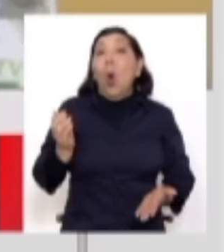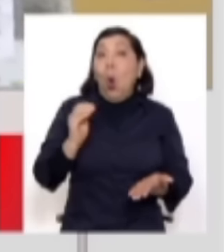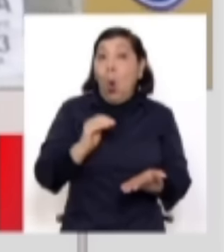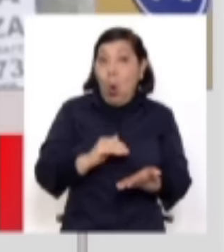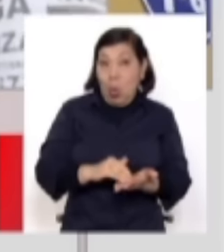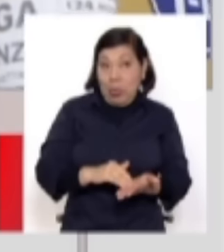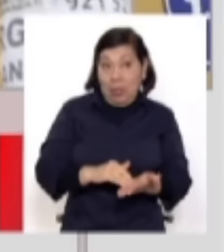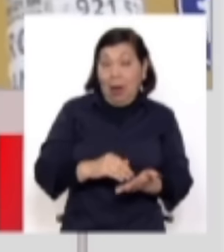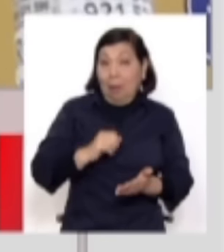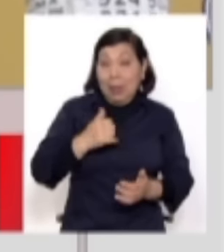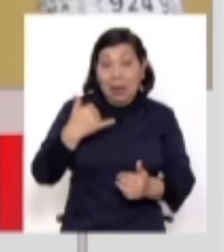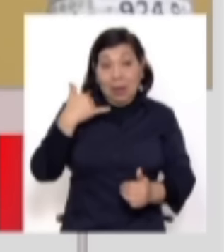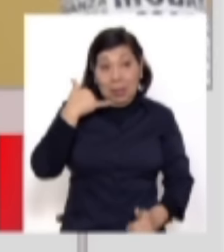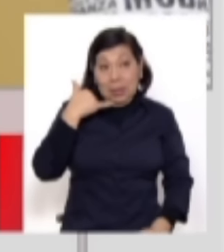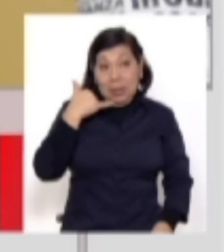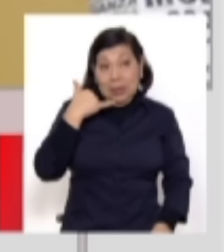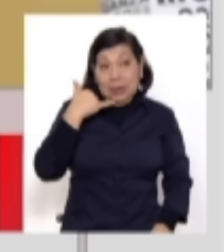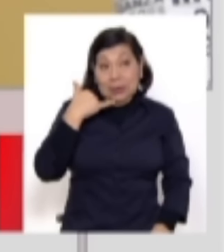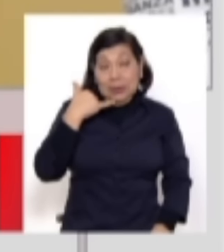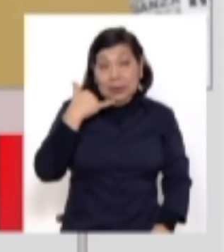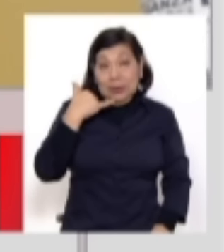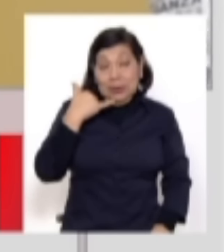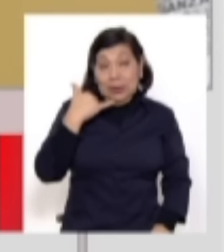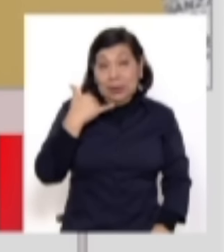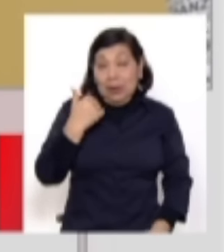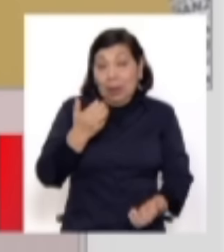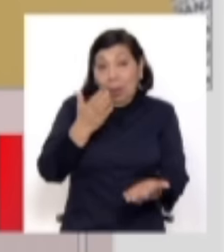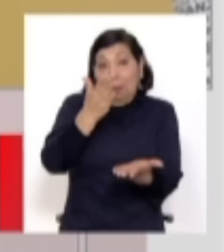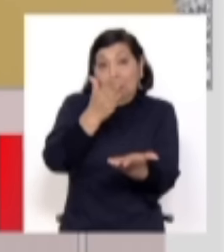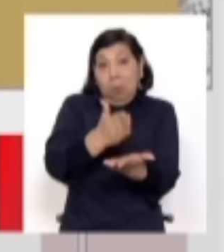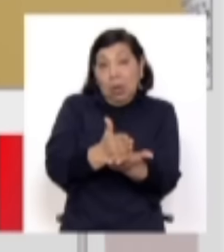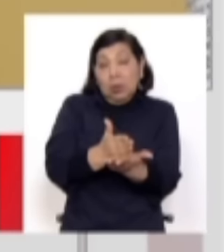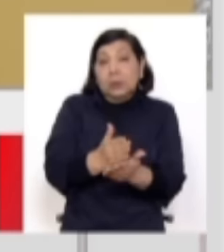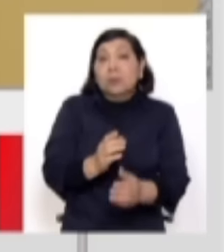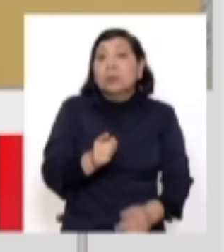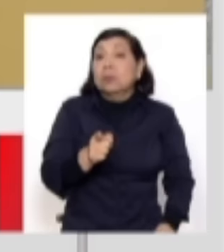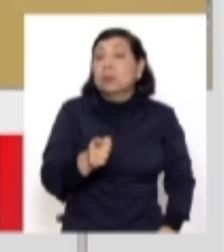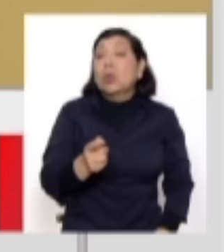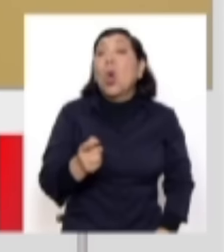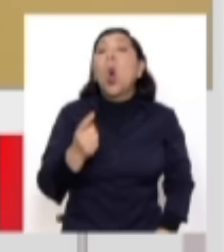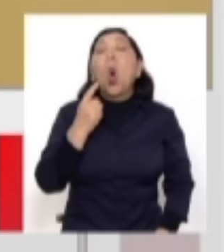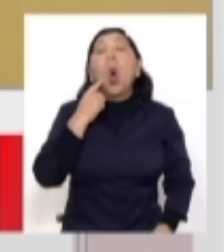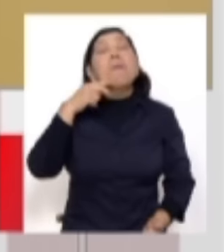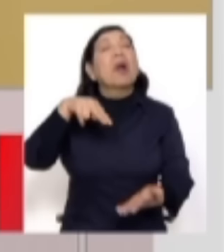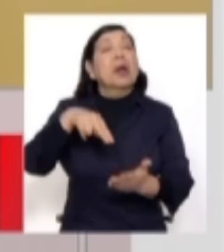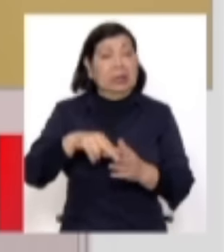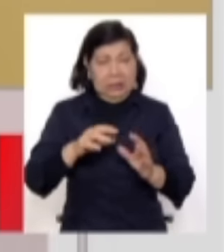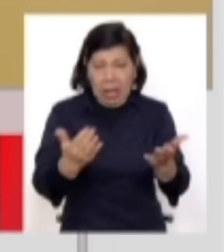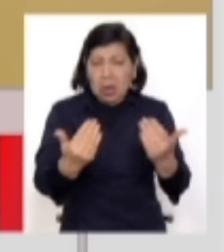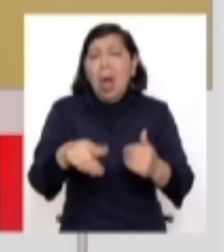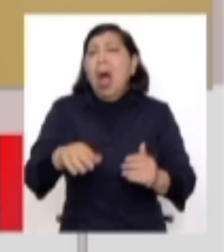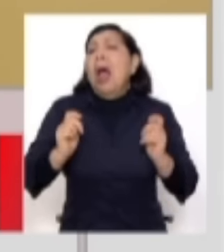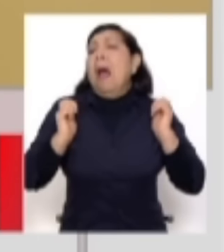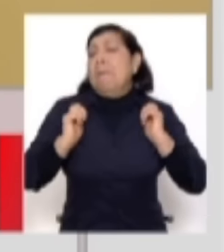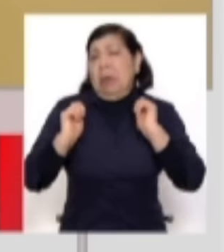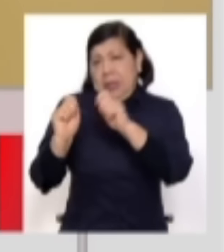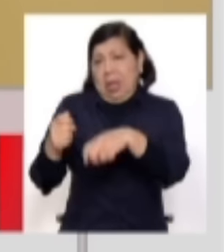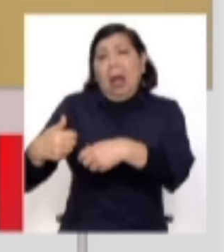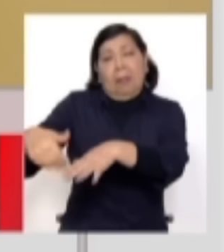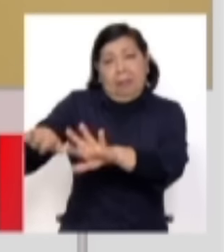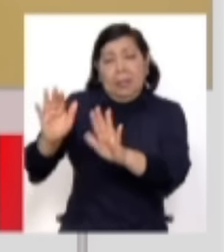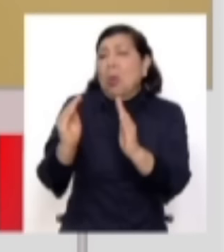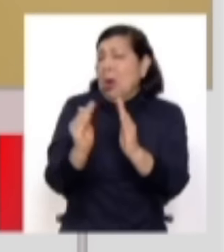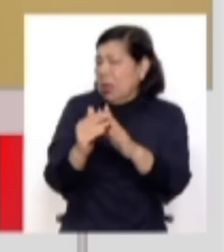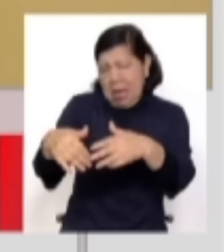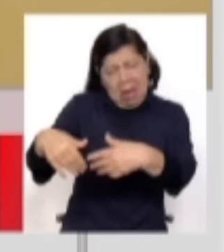nuevamente se ha comunicado con mi hijo aquí al lado del carro, diciéndole de que ya, entrégale la mochila, ahora sí te puedes